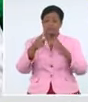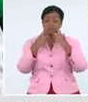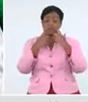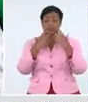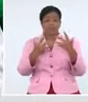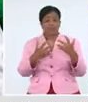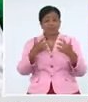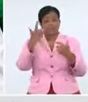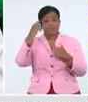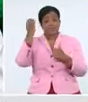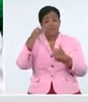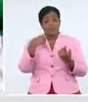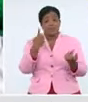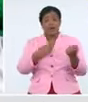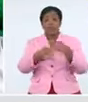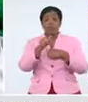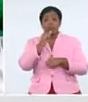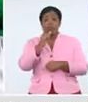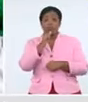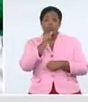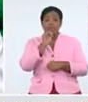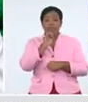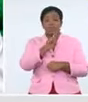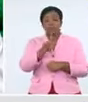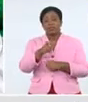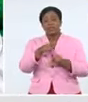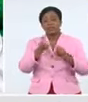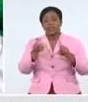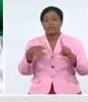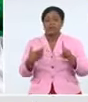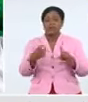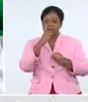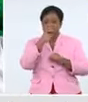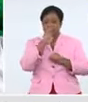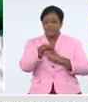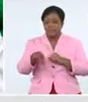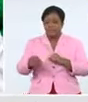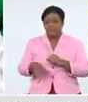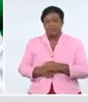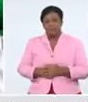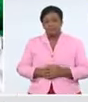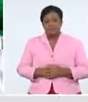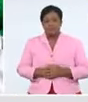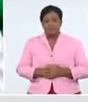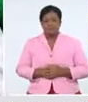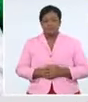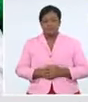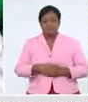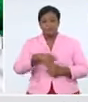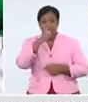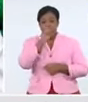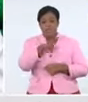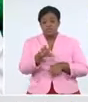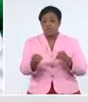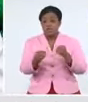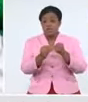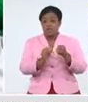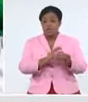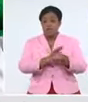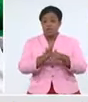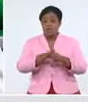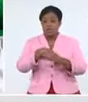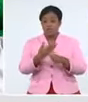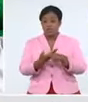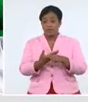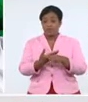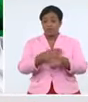alguna también, nos han hecho algunas preguntas sobre el tema de los niños convalecientes. Bueno, el ensayo está bien avanzado y en cuanto